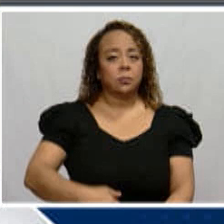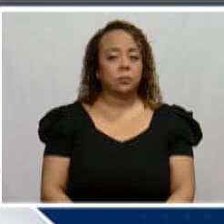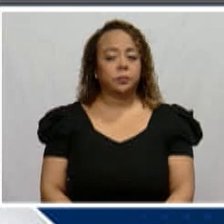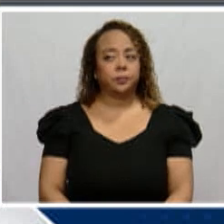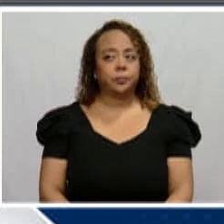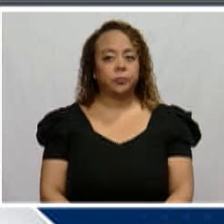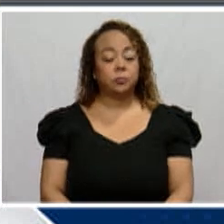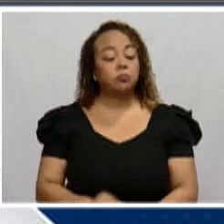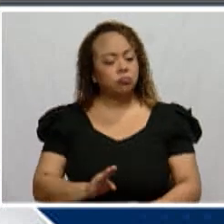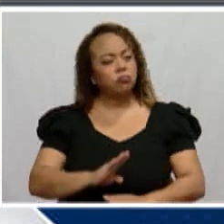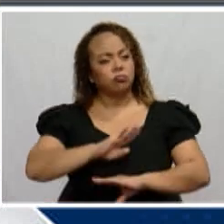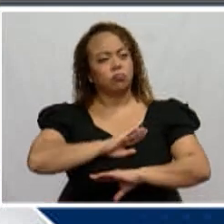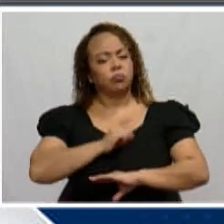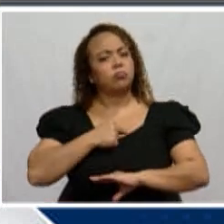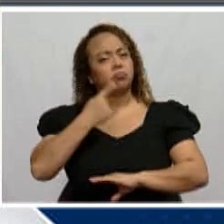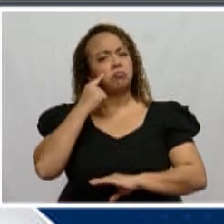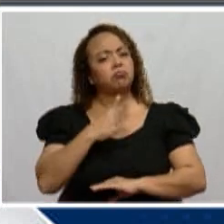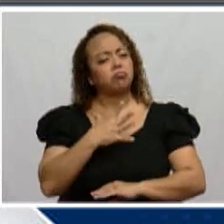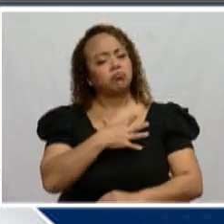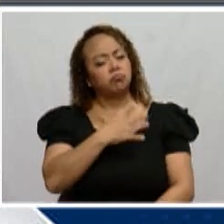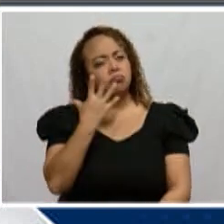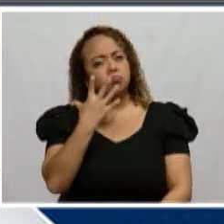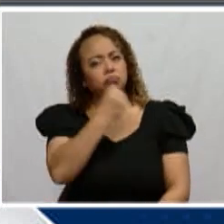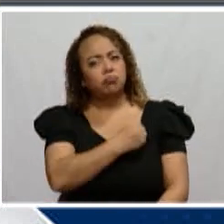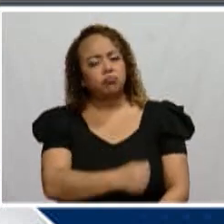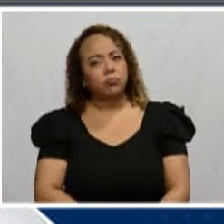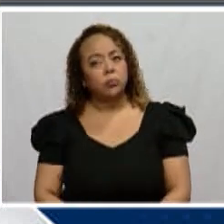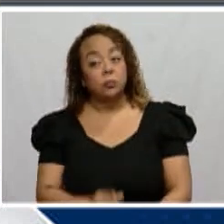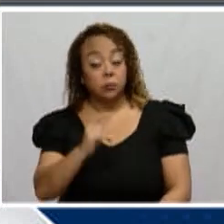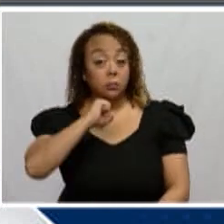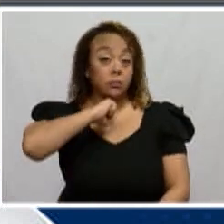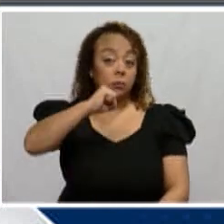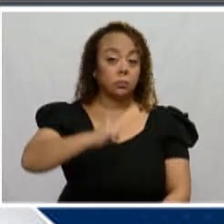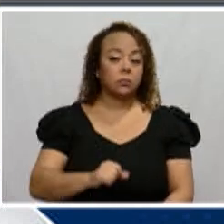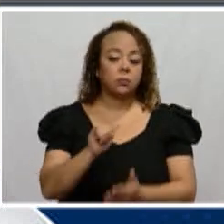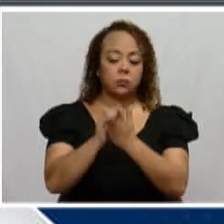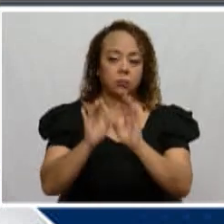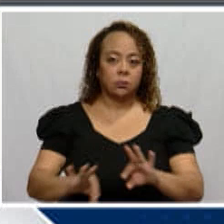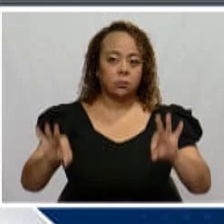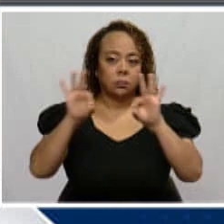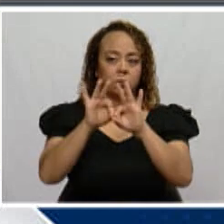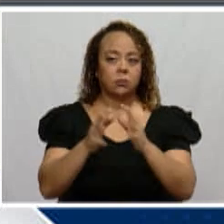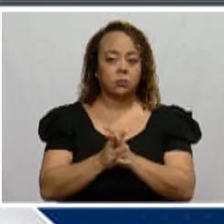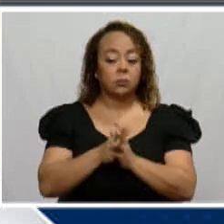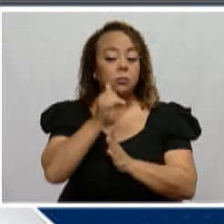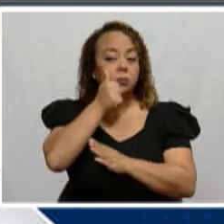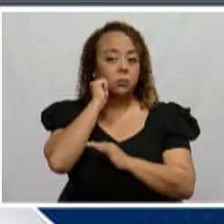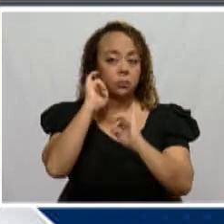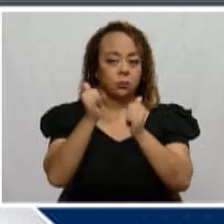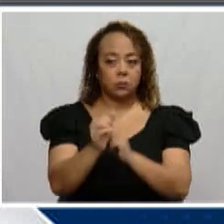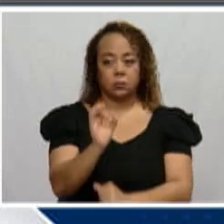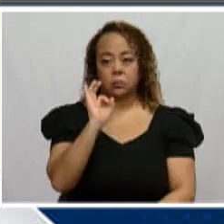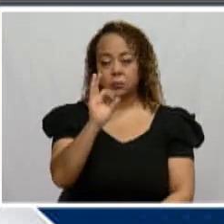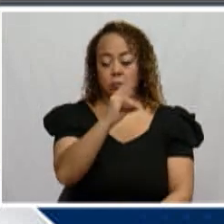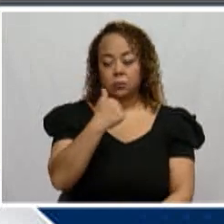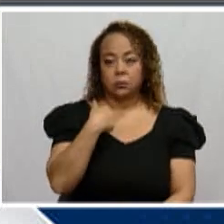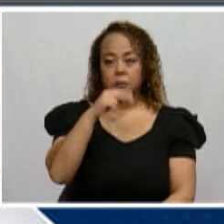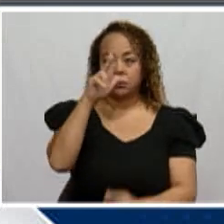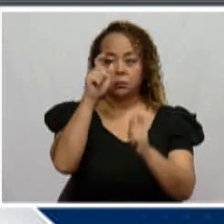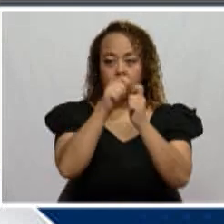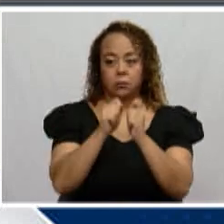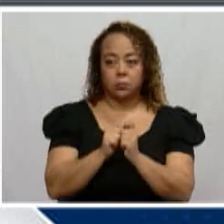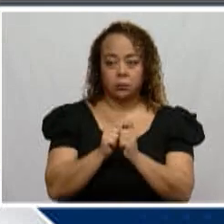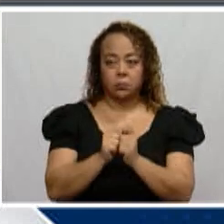complace Me parece que gusta y sobre todo gana que eso es importante ayer jugó bien y obtuvo tres